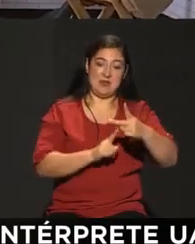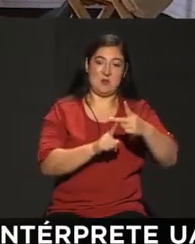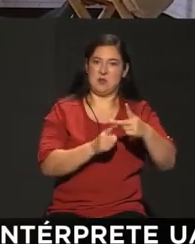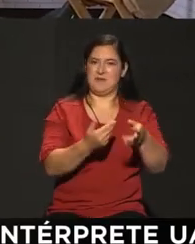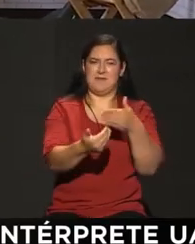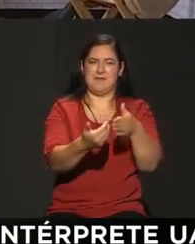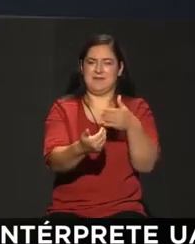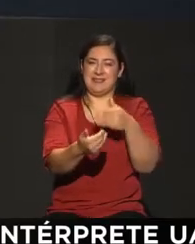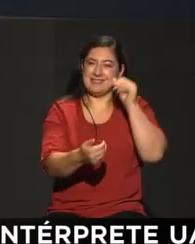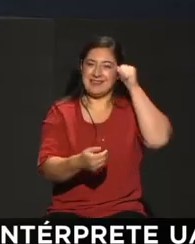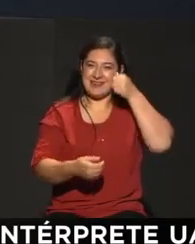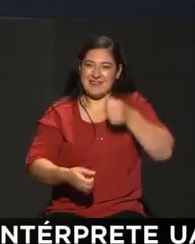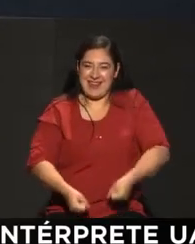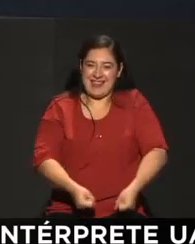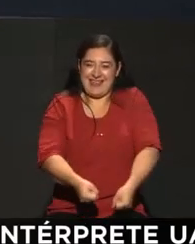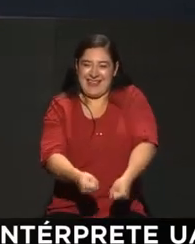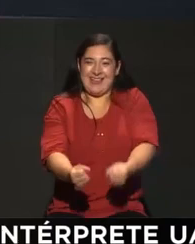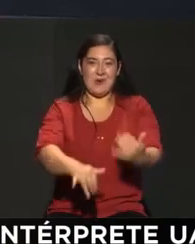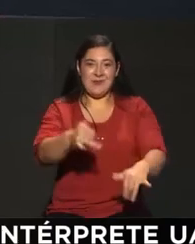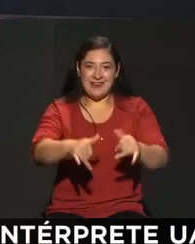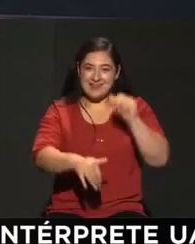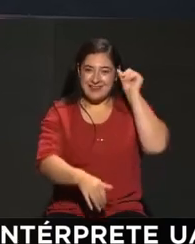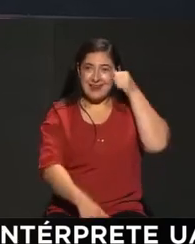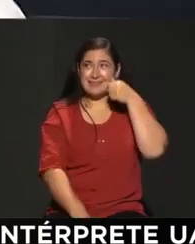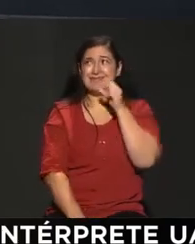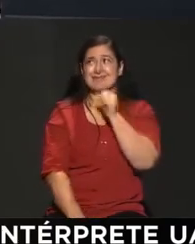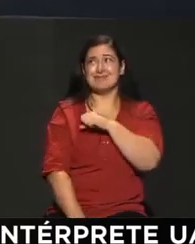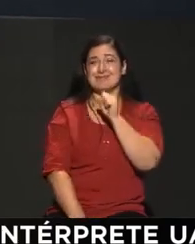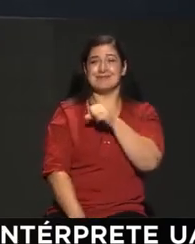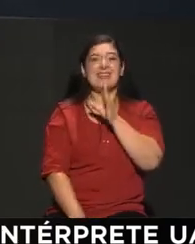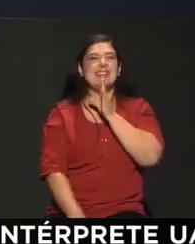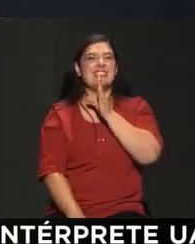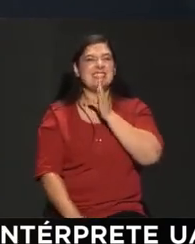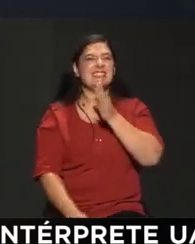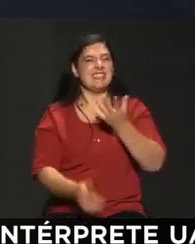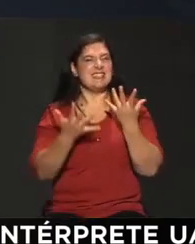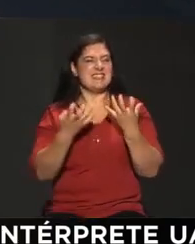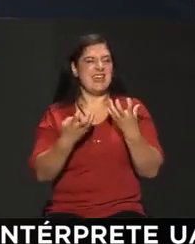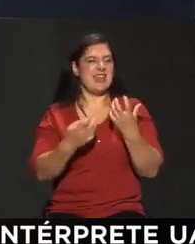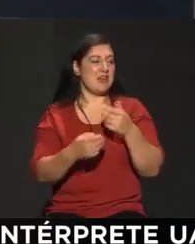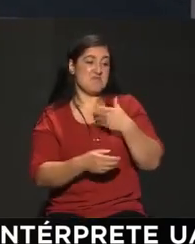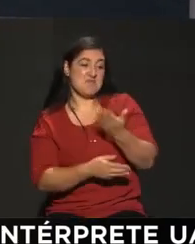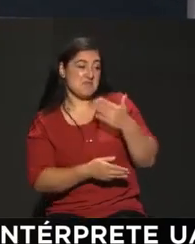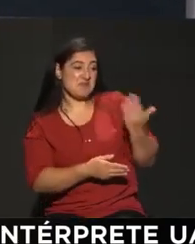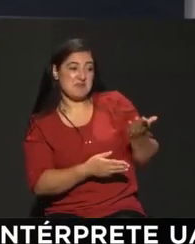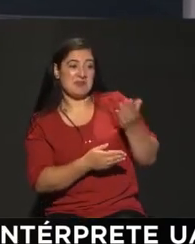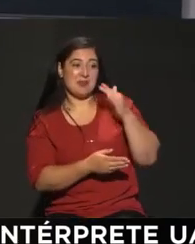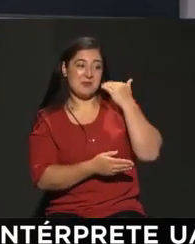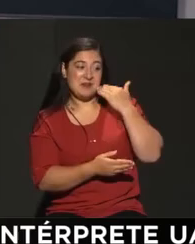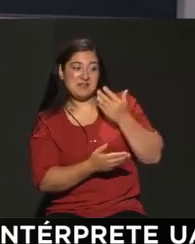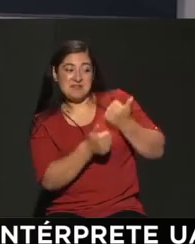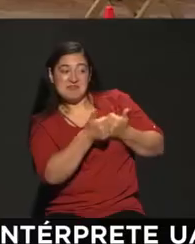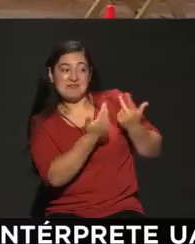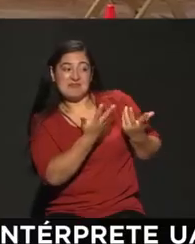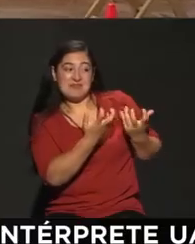facilito. ¿Recuerdan la carretilla? Sí. Ah, ¿quién quiere llevar? ¿Cata o Paola? A ver.